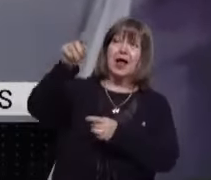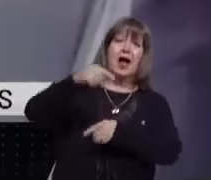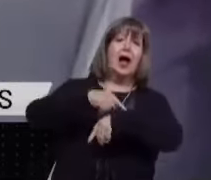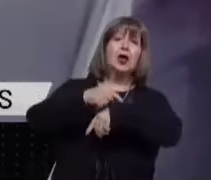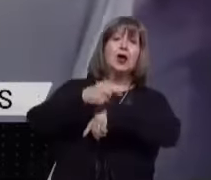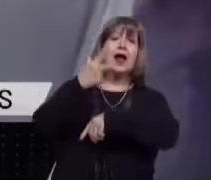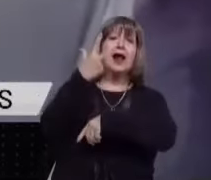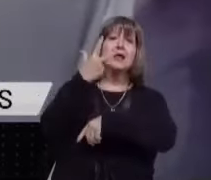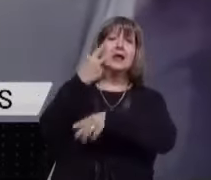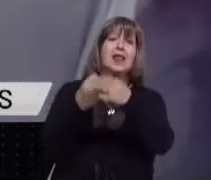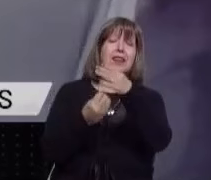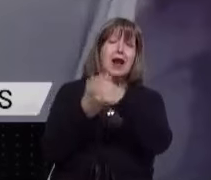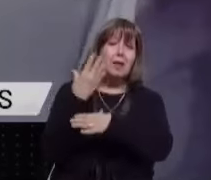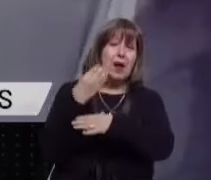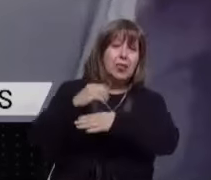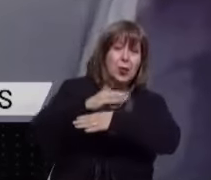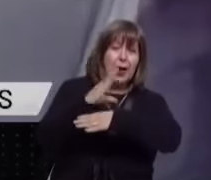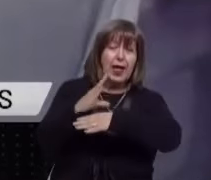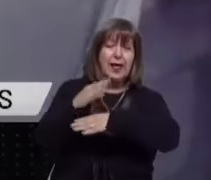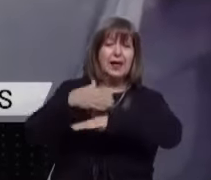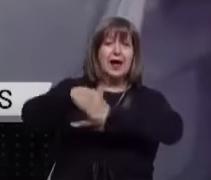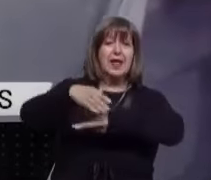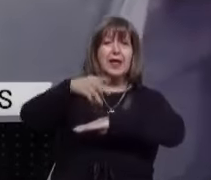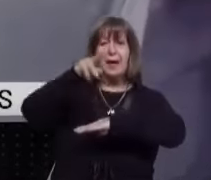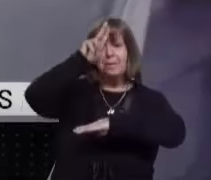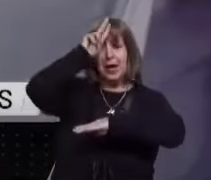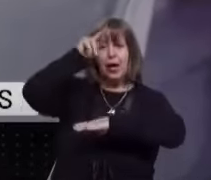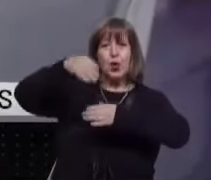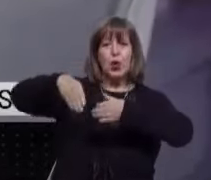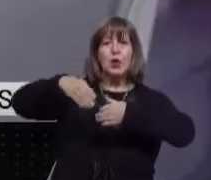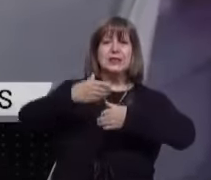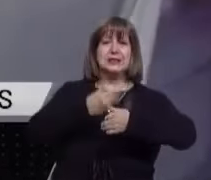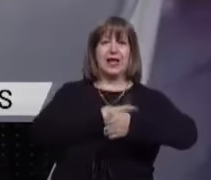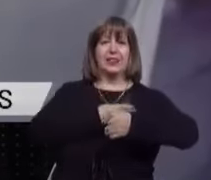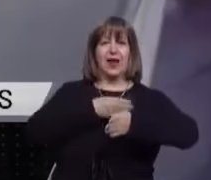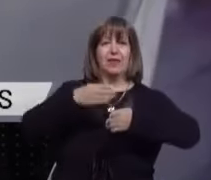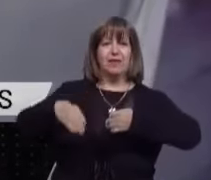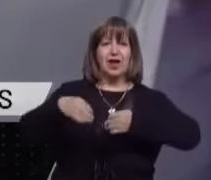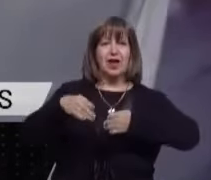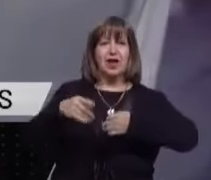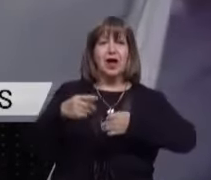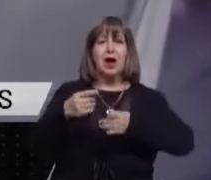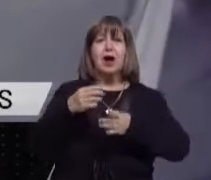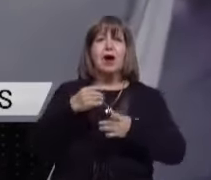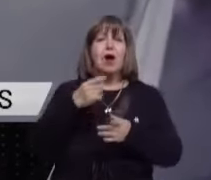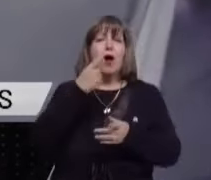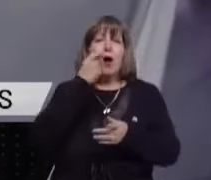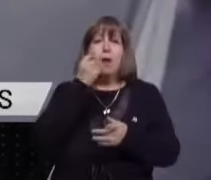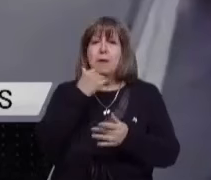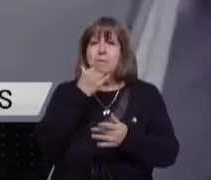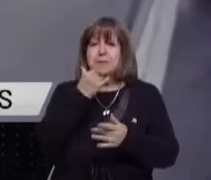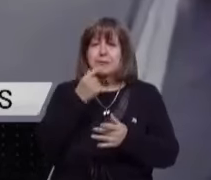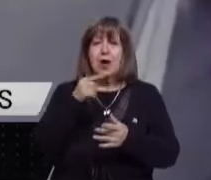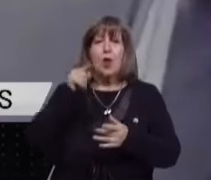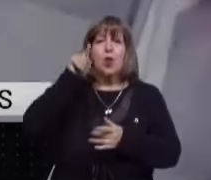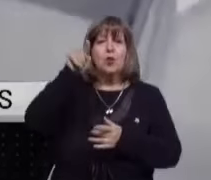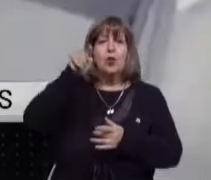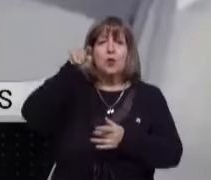de la mañana en Perú y Santa Fe, esquina de Las Heras. La víctima, de quien no se ha informado la identidad,